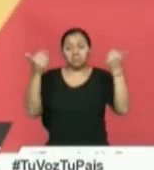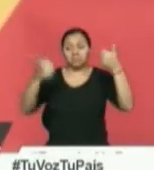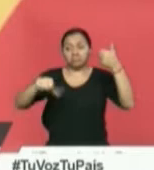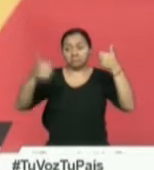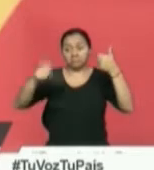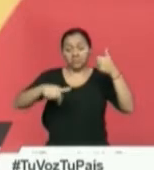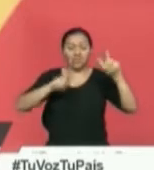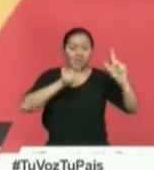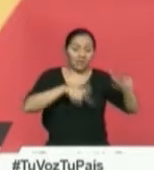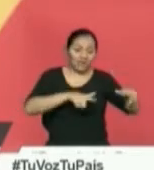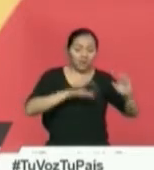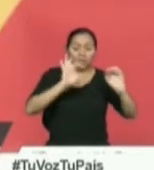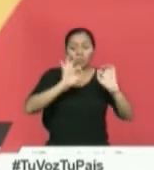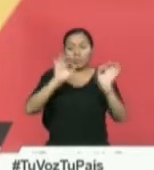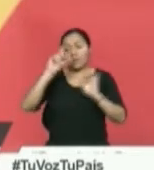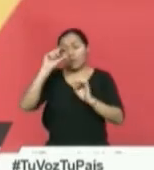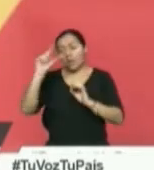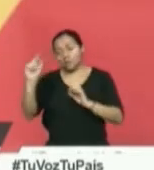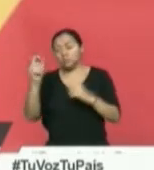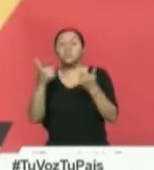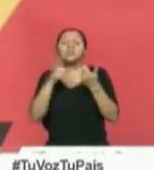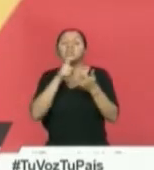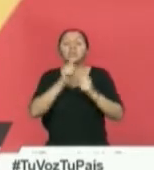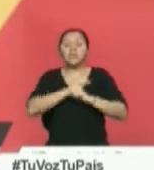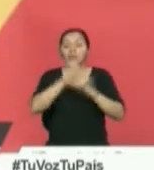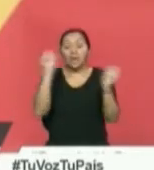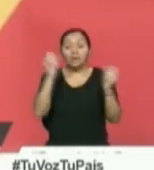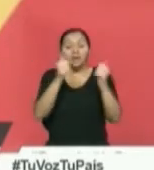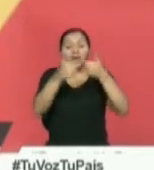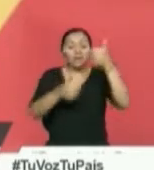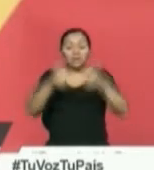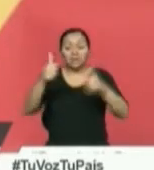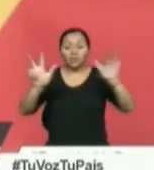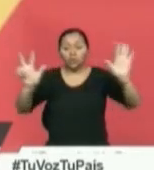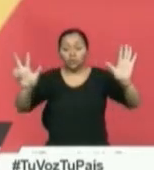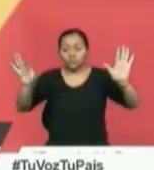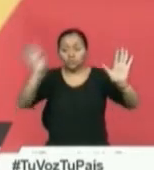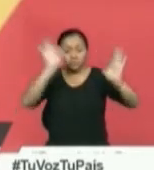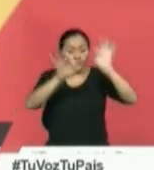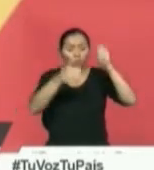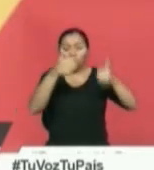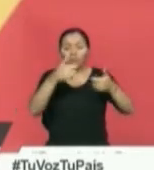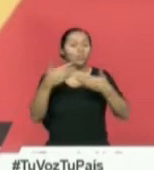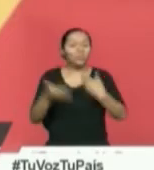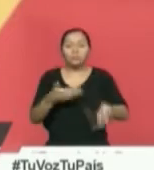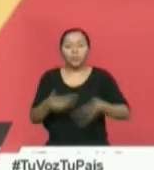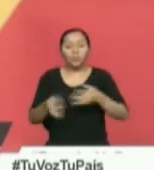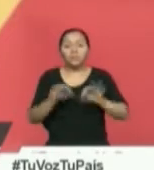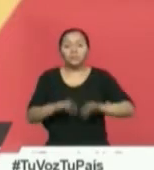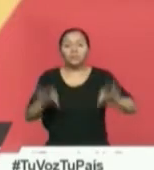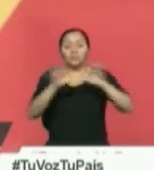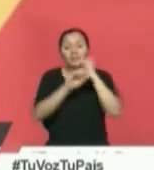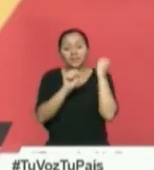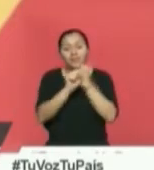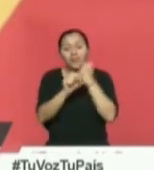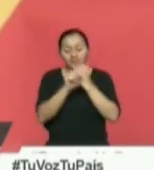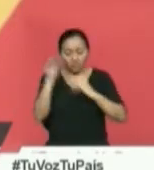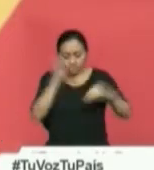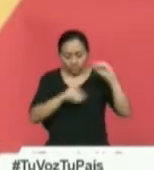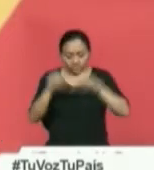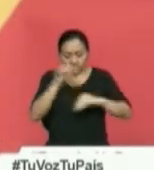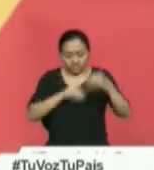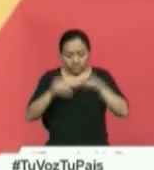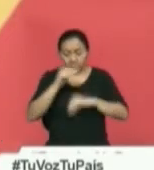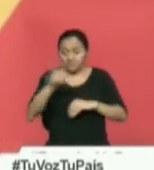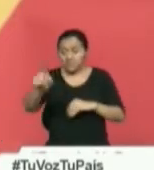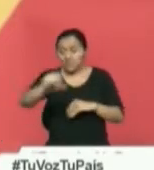ganador. Para nosotros era muy importante que el siguiente gobierno empiece a funcionar independientemente de quién sea, y por eso nosotros estábamos